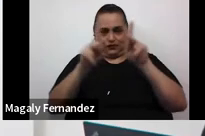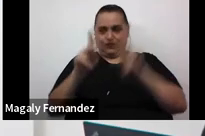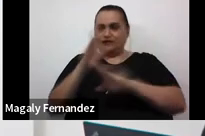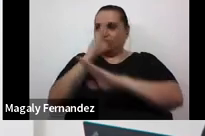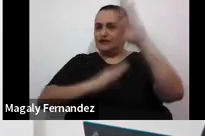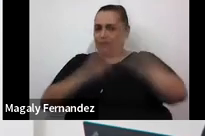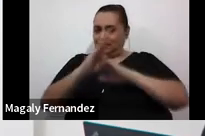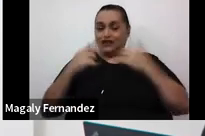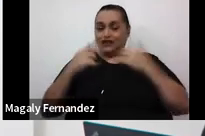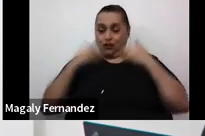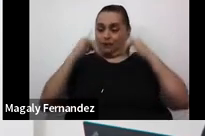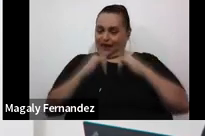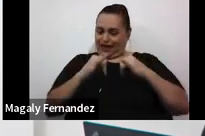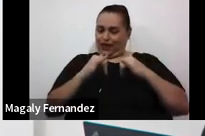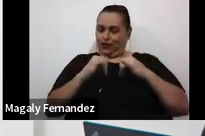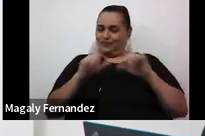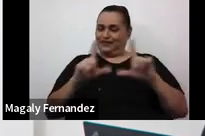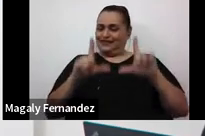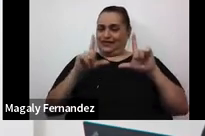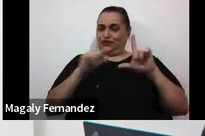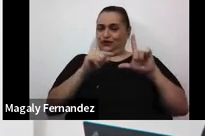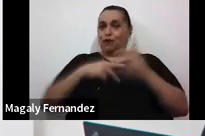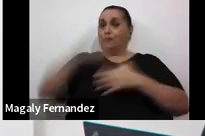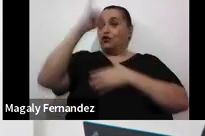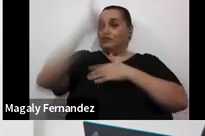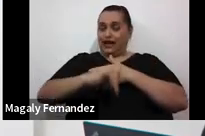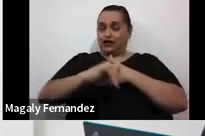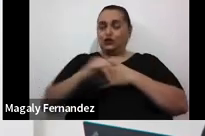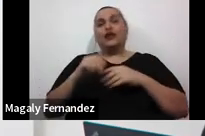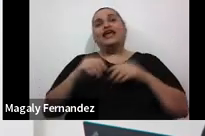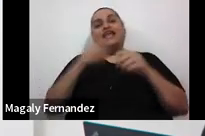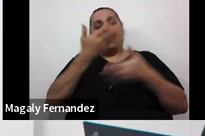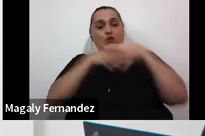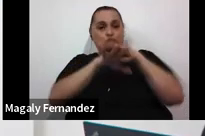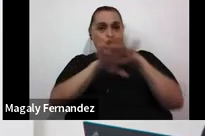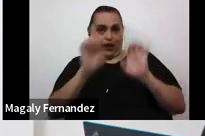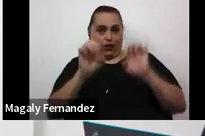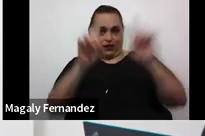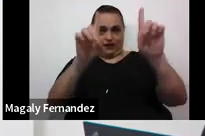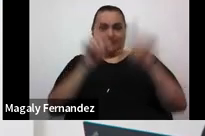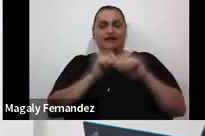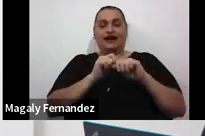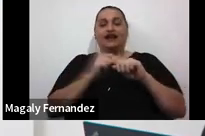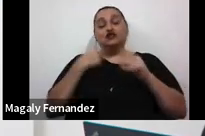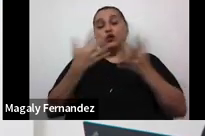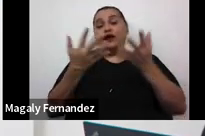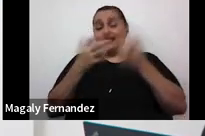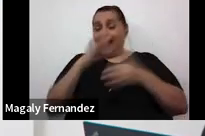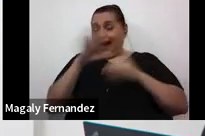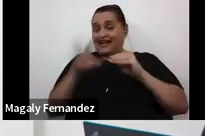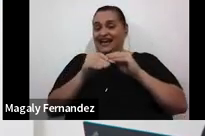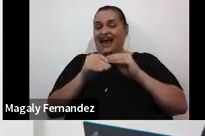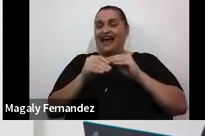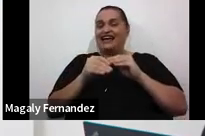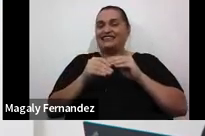me quedo con Este título de hecho proyecto inclusión educativa este y quería agregarle unos cinco